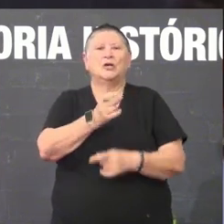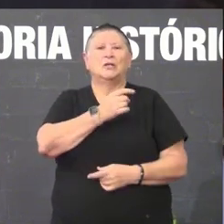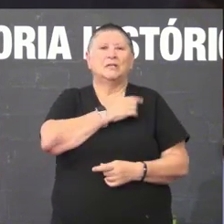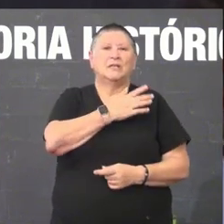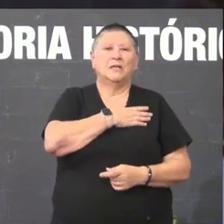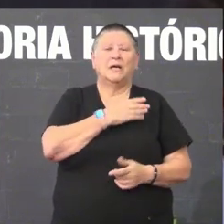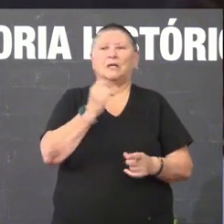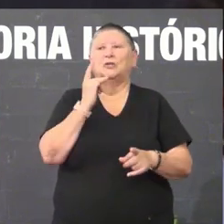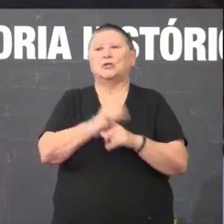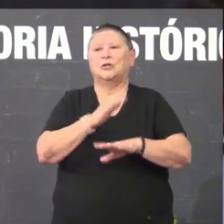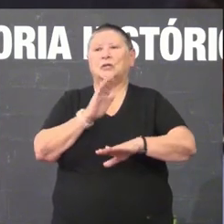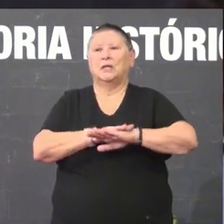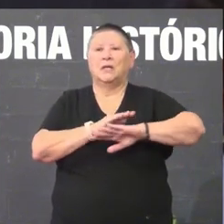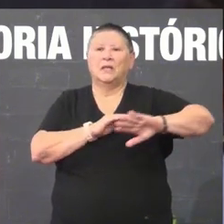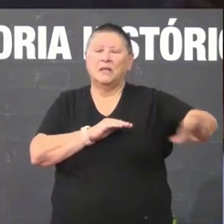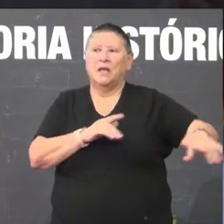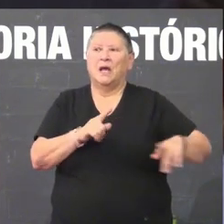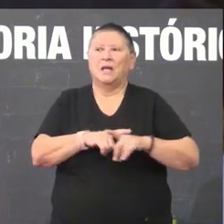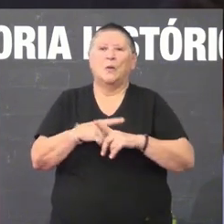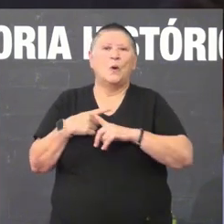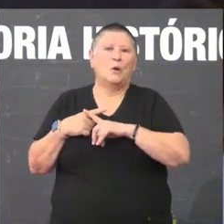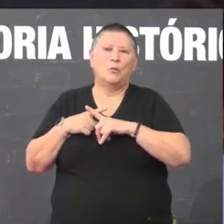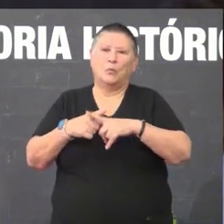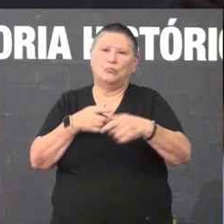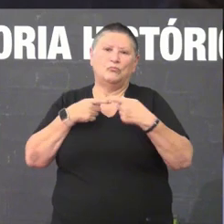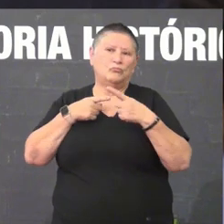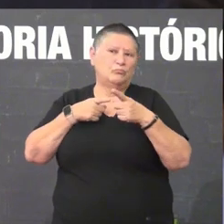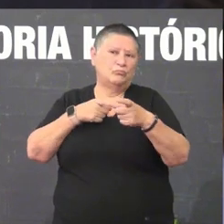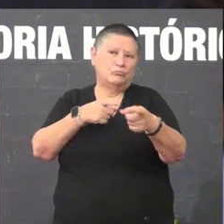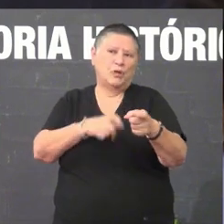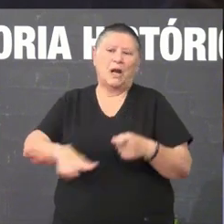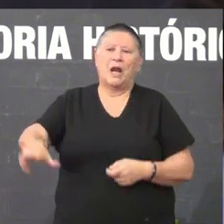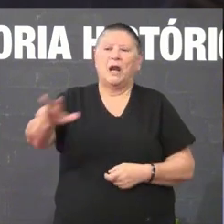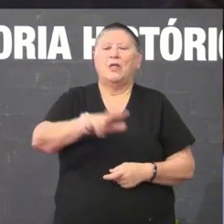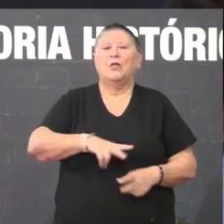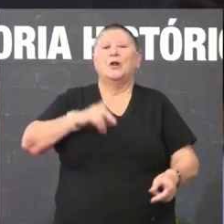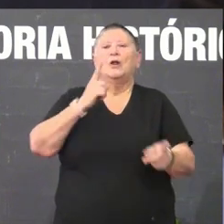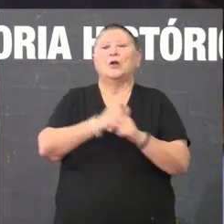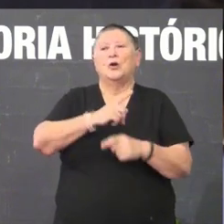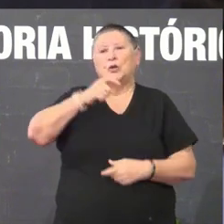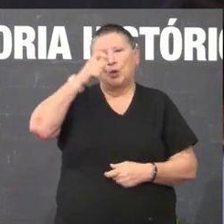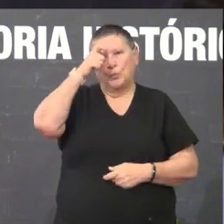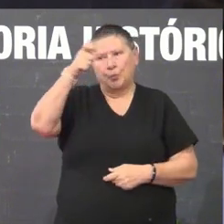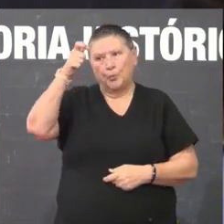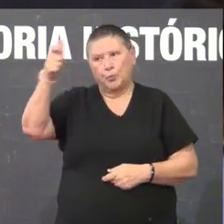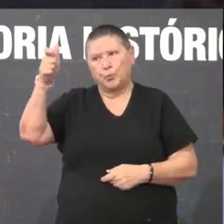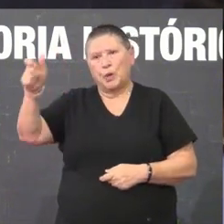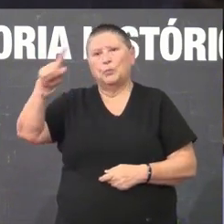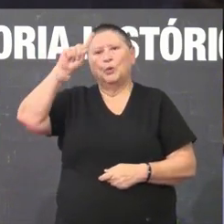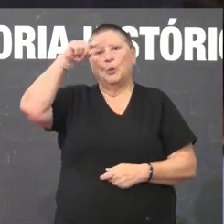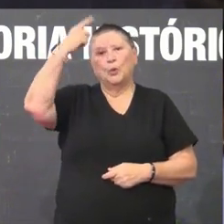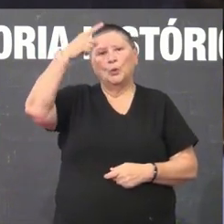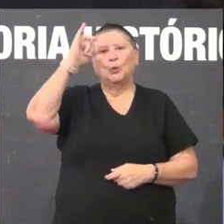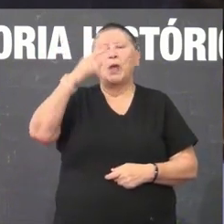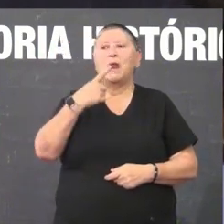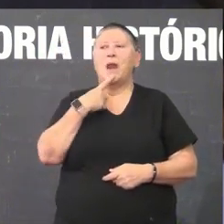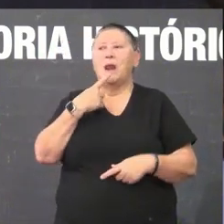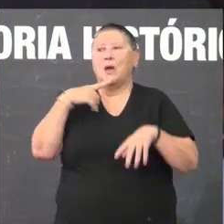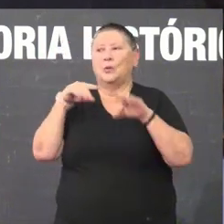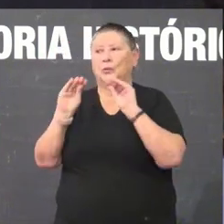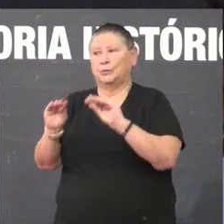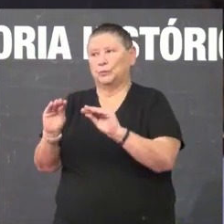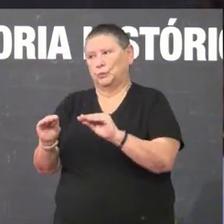la izquierda y una Cruzada Nacional de españolista contra los pueblos y contra su cultura y contra su lengua